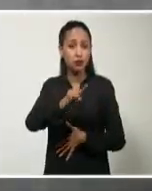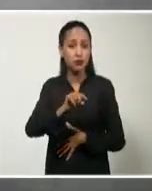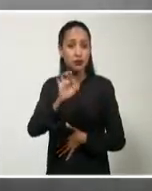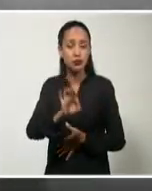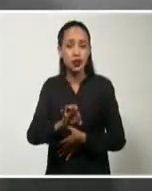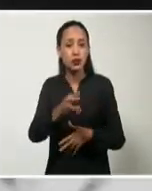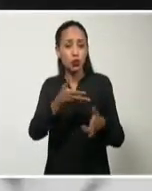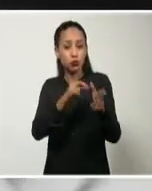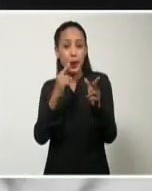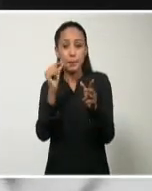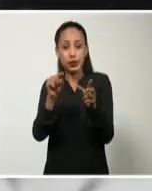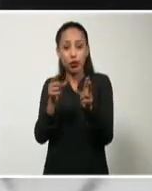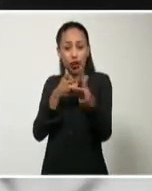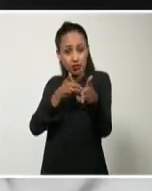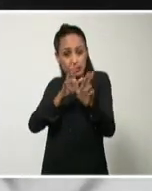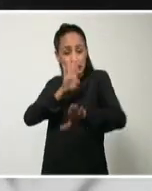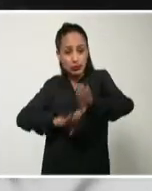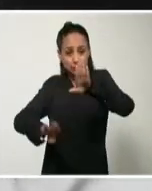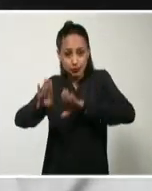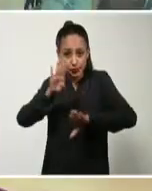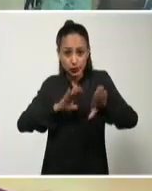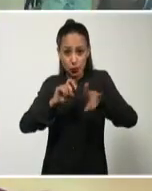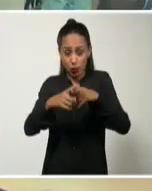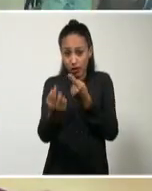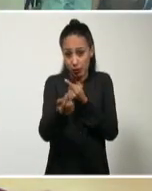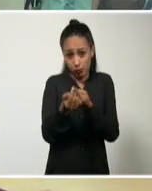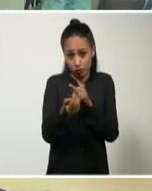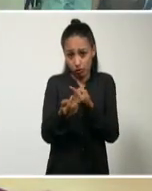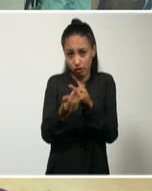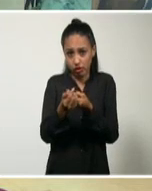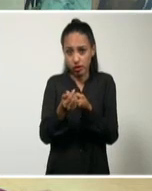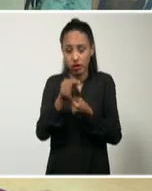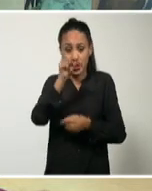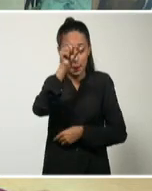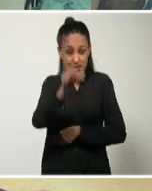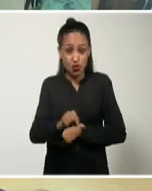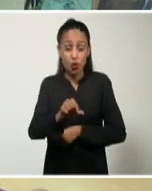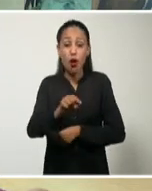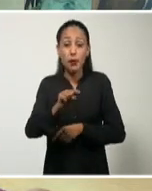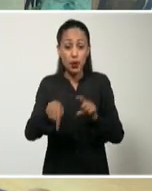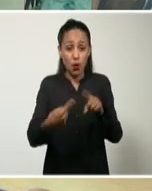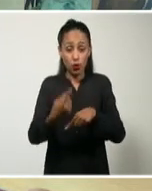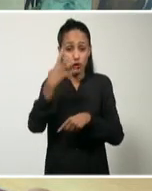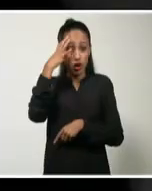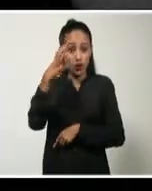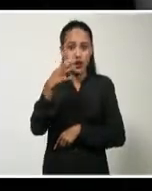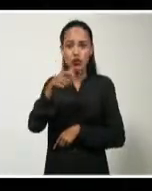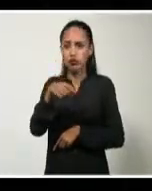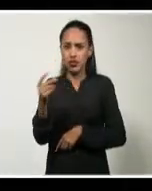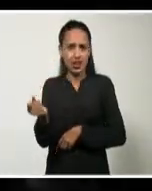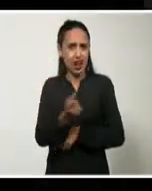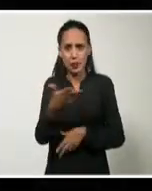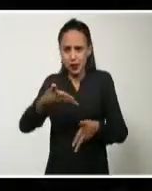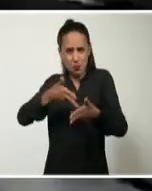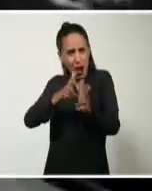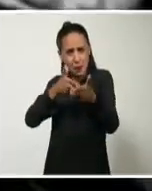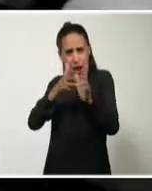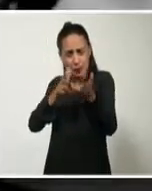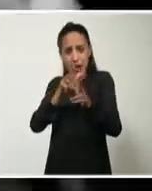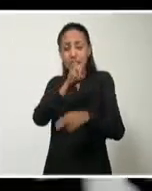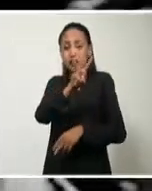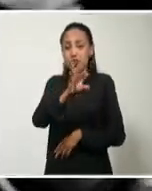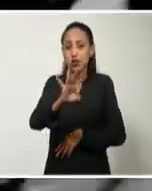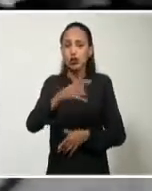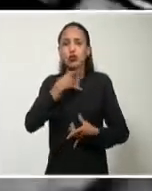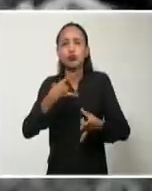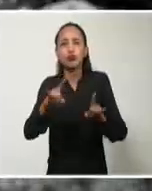muy cerca al enemigo en la curva número 2 y empiezan los milicianos inmediatamente abrir fuego contra la artillería. 38 muertos y